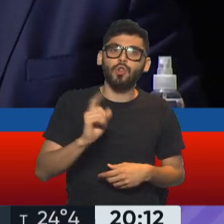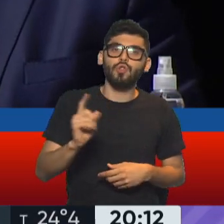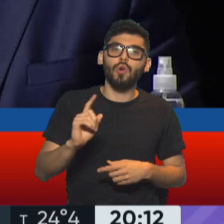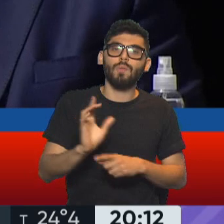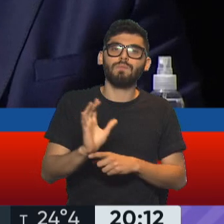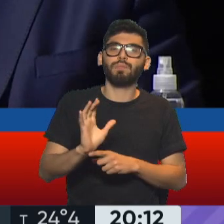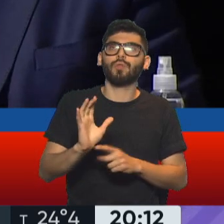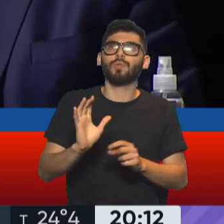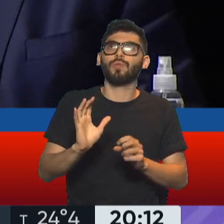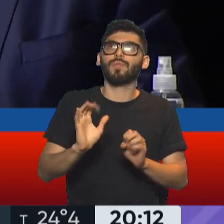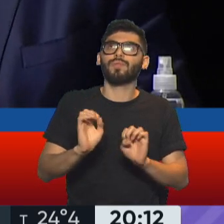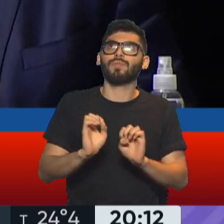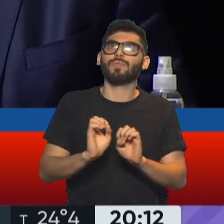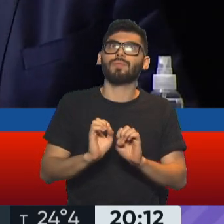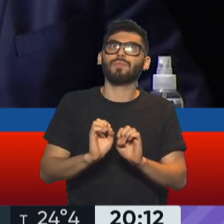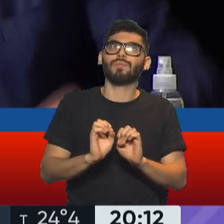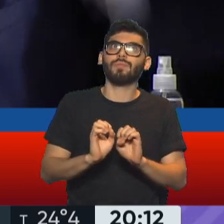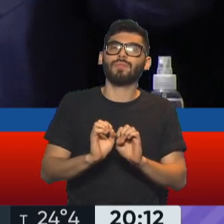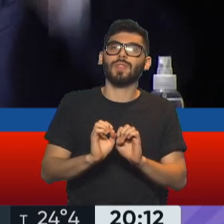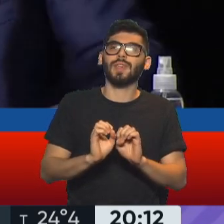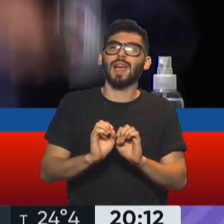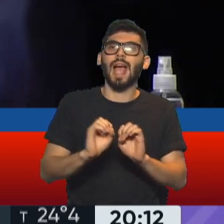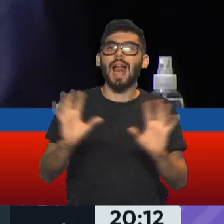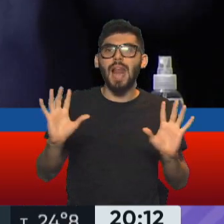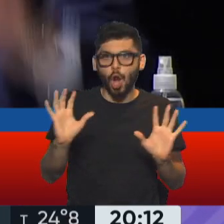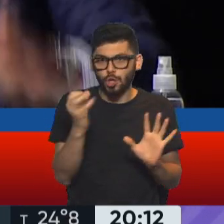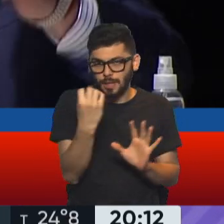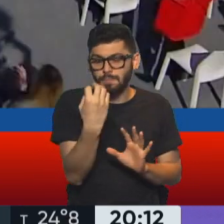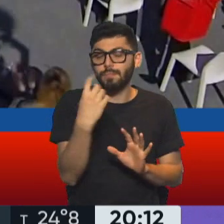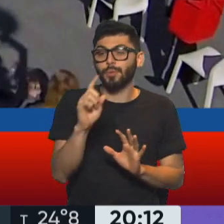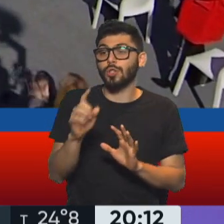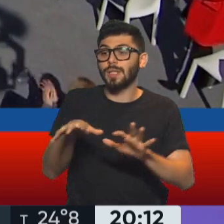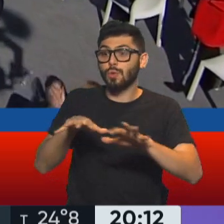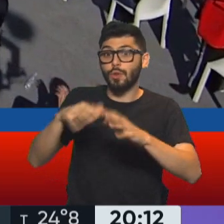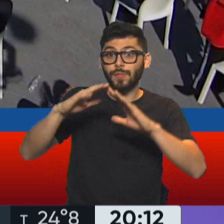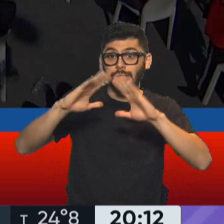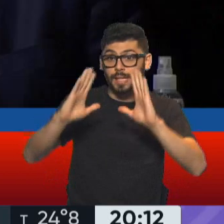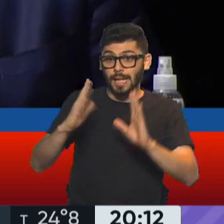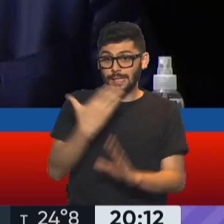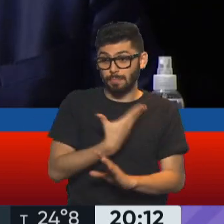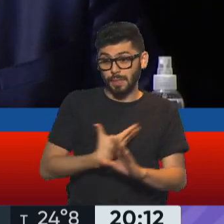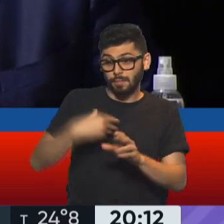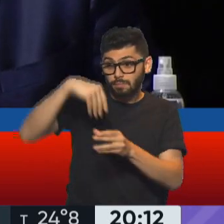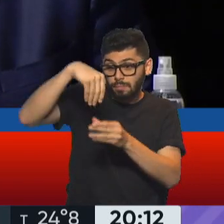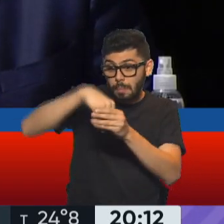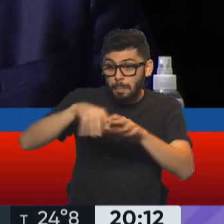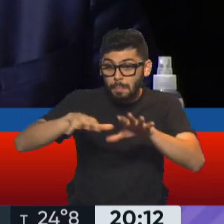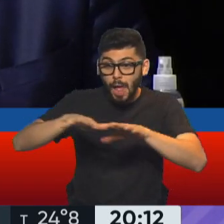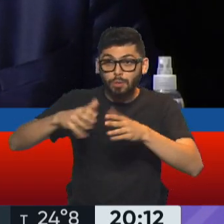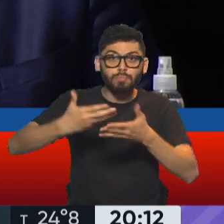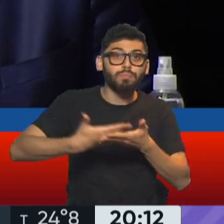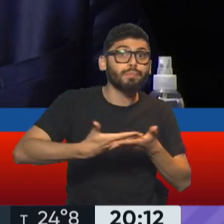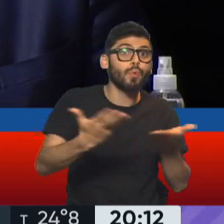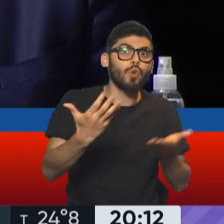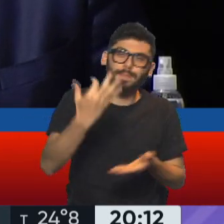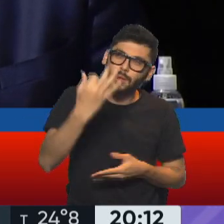falta de transparencia, por una cuestión de seguridad presidencial, un hecho privado que ocurre en la casa del presidente no debe conocerse